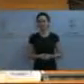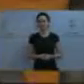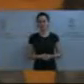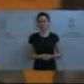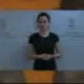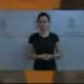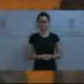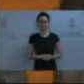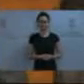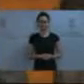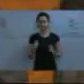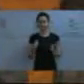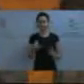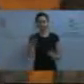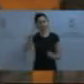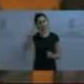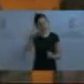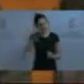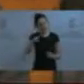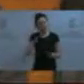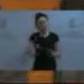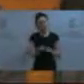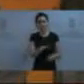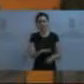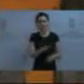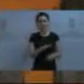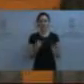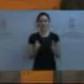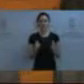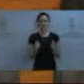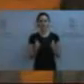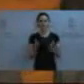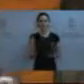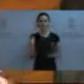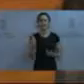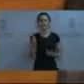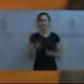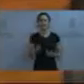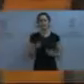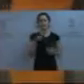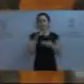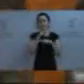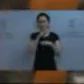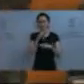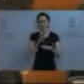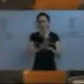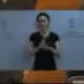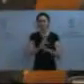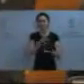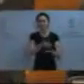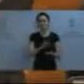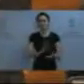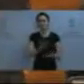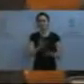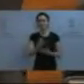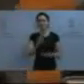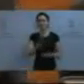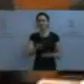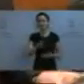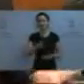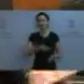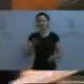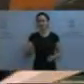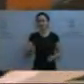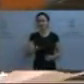Sí, como bien conoce, por ser de la zona, el pasado mes de octubre esta consejería presentó a los 14 alcaldes